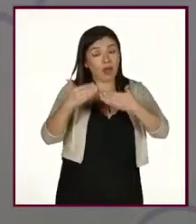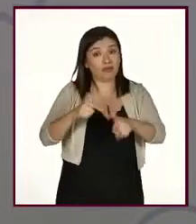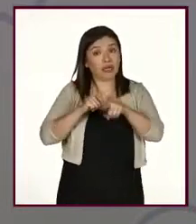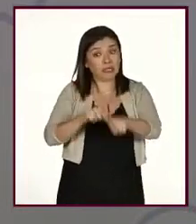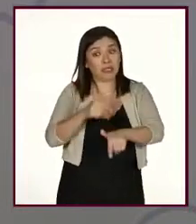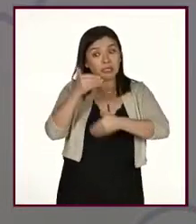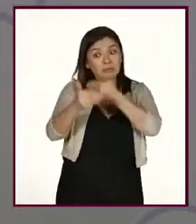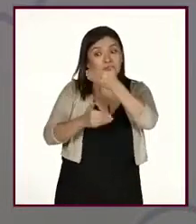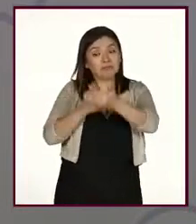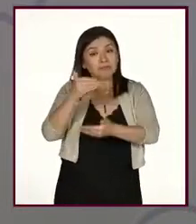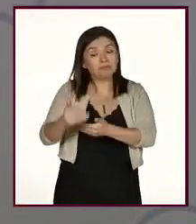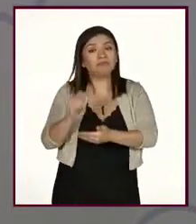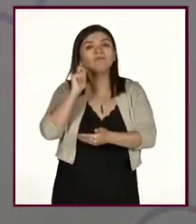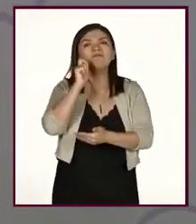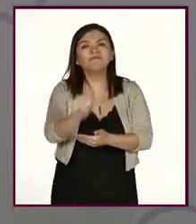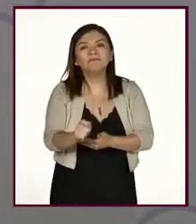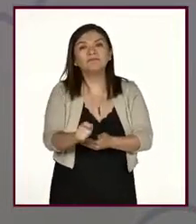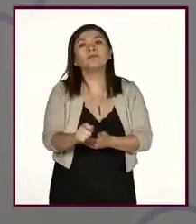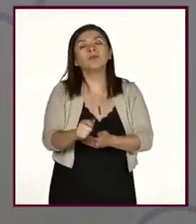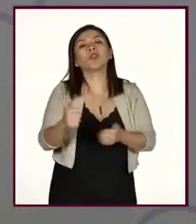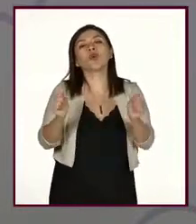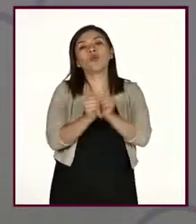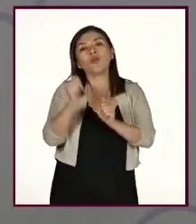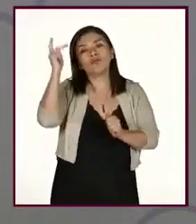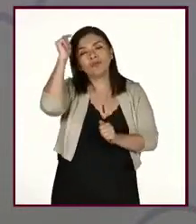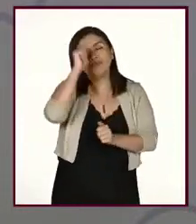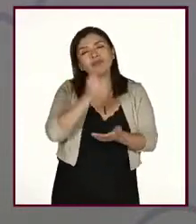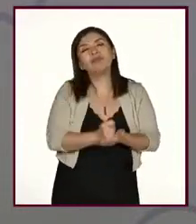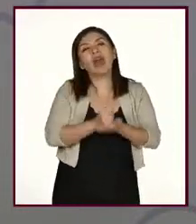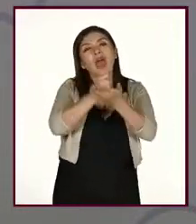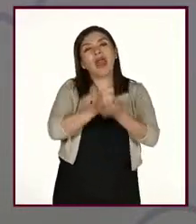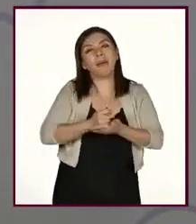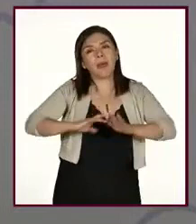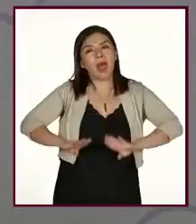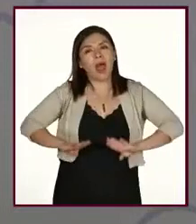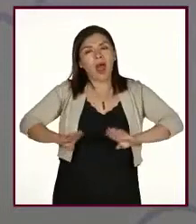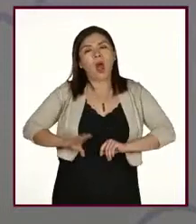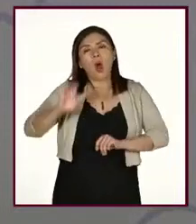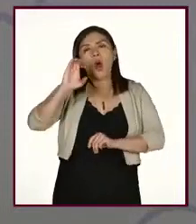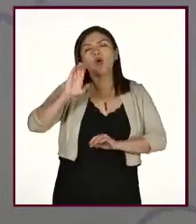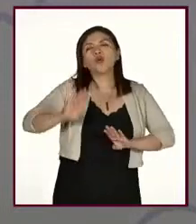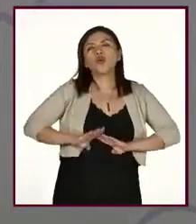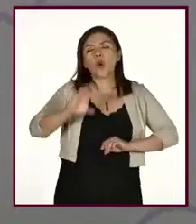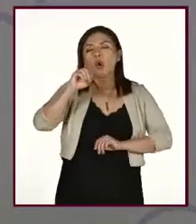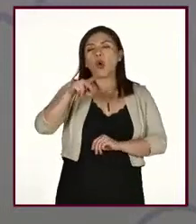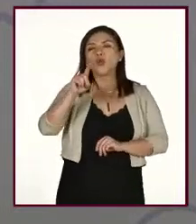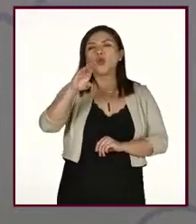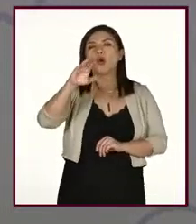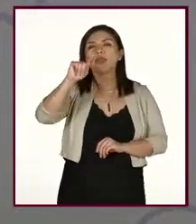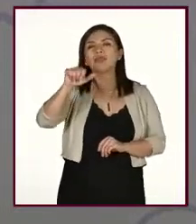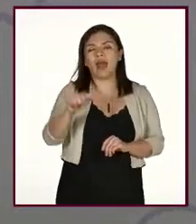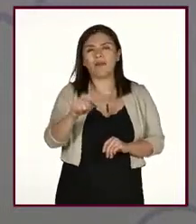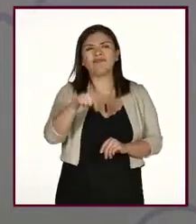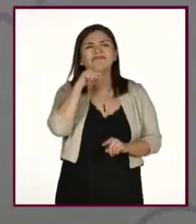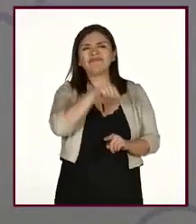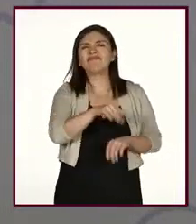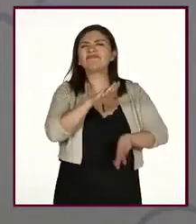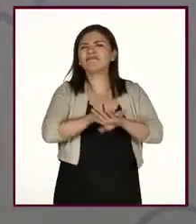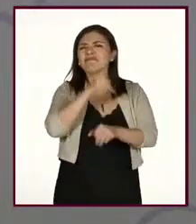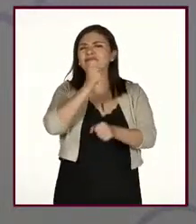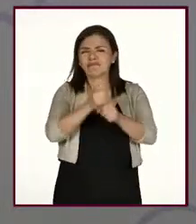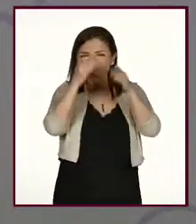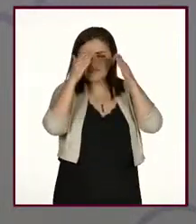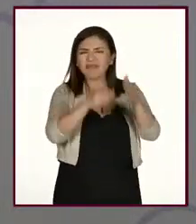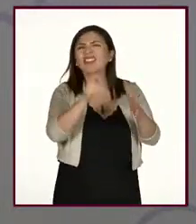mejoría a largo plazo, pues es la terapia cognitivo-conductual. ¿Sí? ¿En qué se enfoca esta terapia cognitivo-conductual?